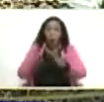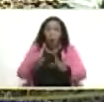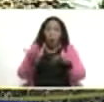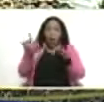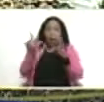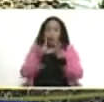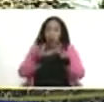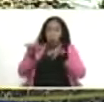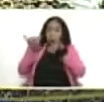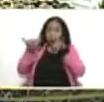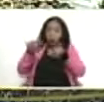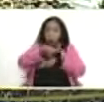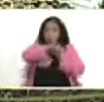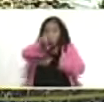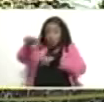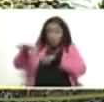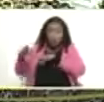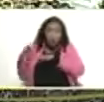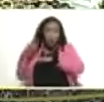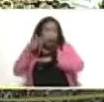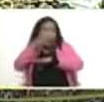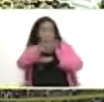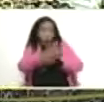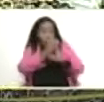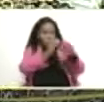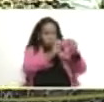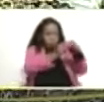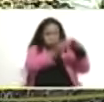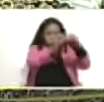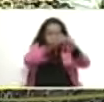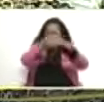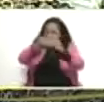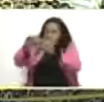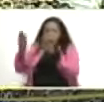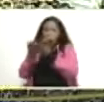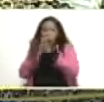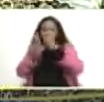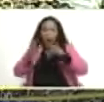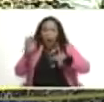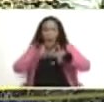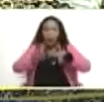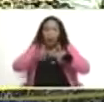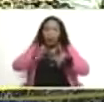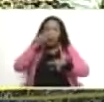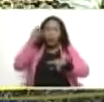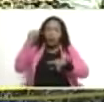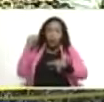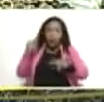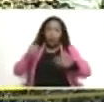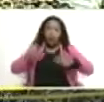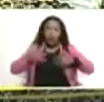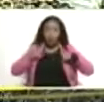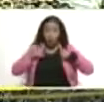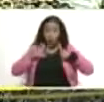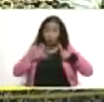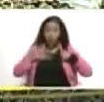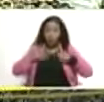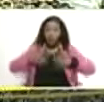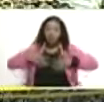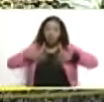mismos a recuperar las aulas de clase de los niños, de las niñas. Qué alegría siento yo, una emoción